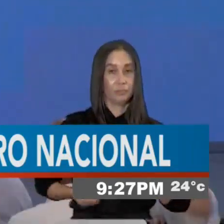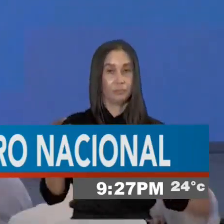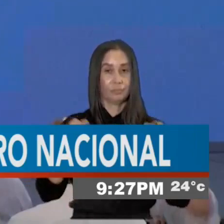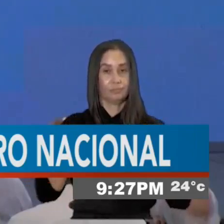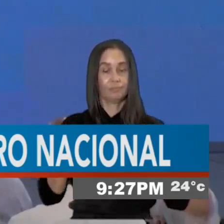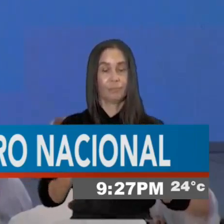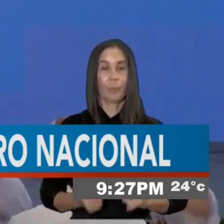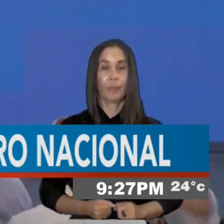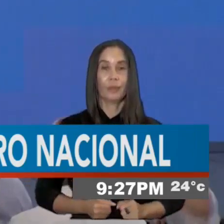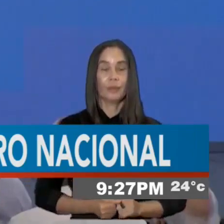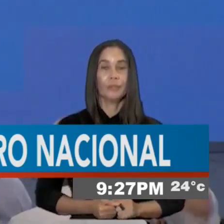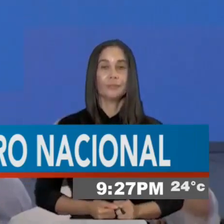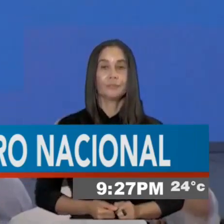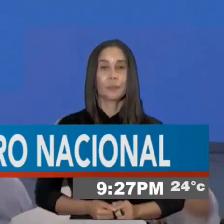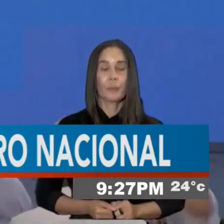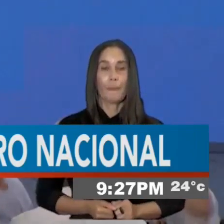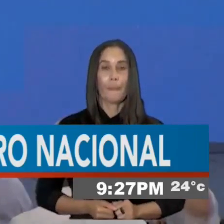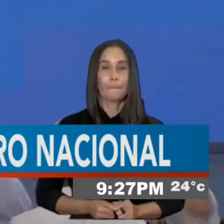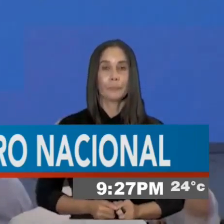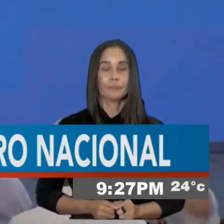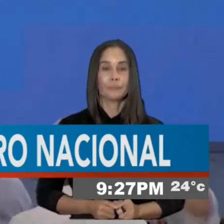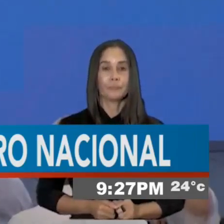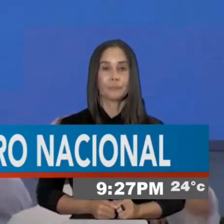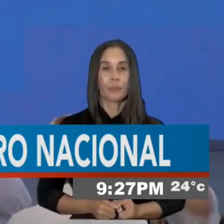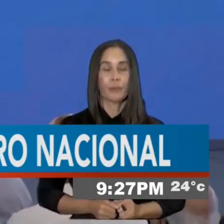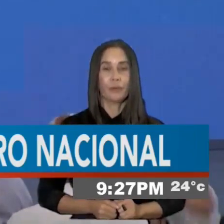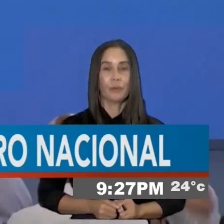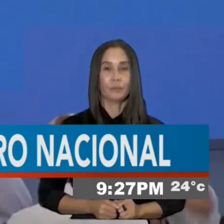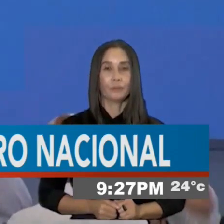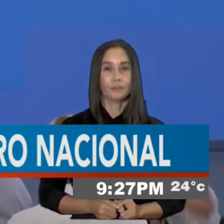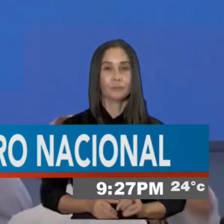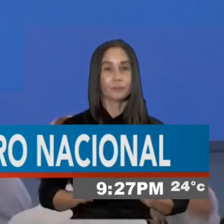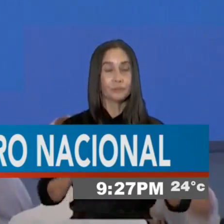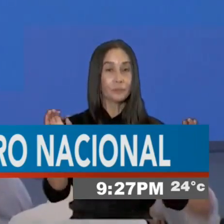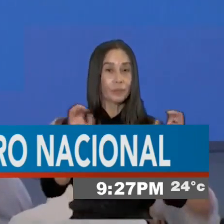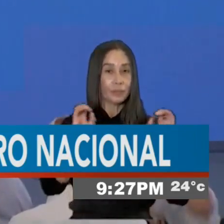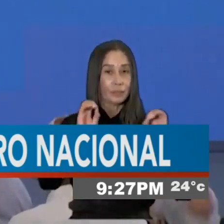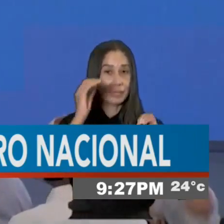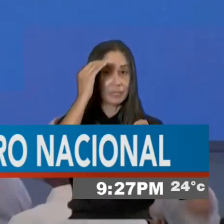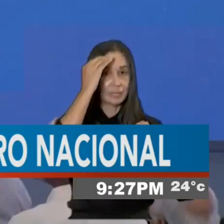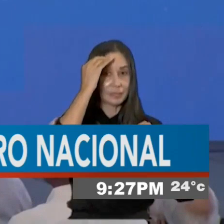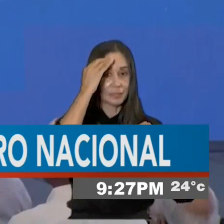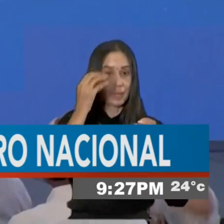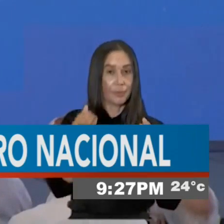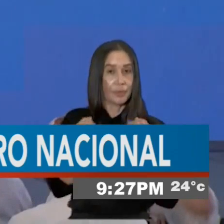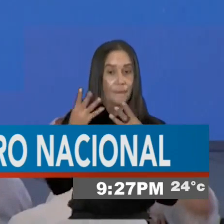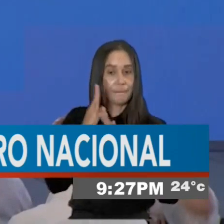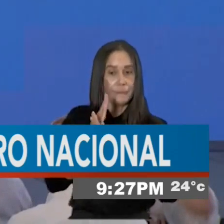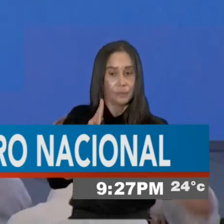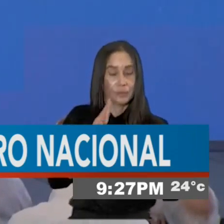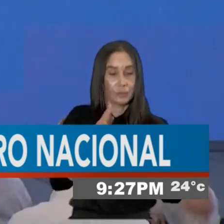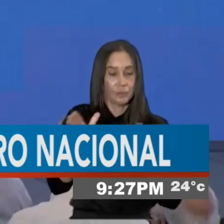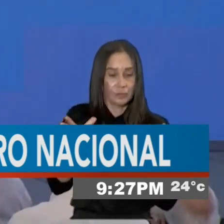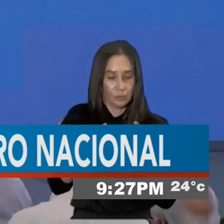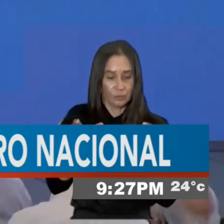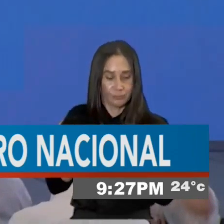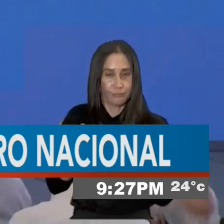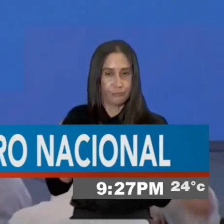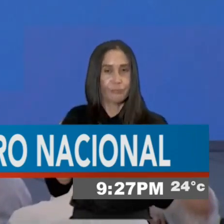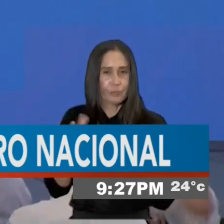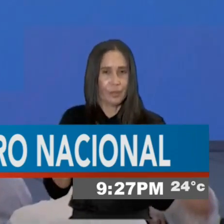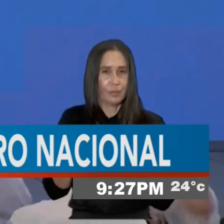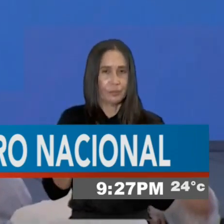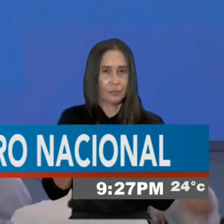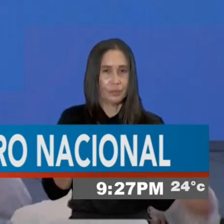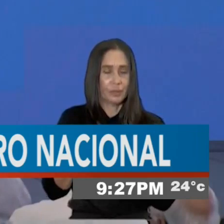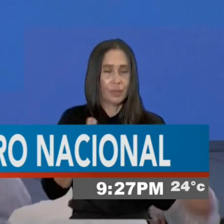la ubicación para la juramentación del presidente y vicepresidenta. Aseguró que será en el Teatro Nacional debido a un tema de